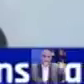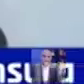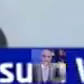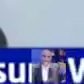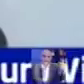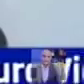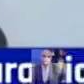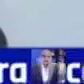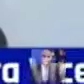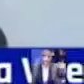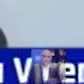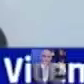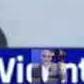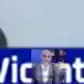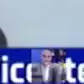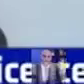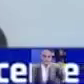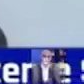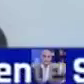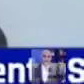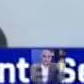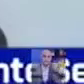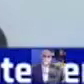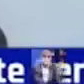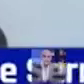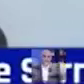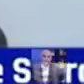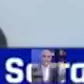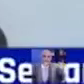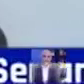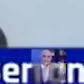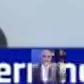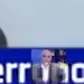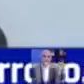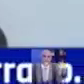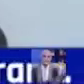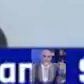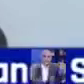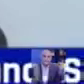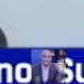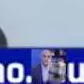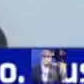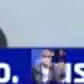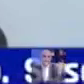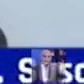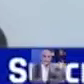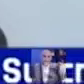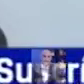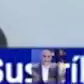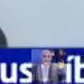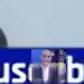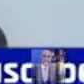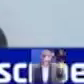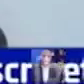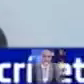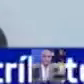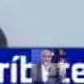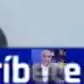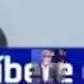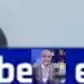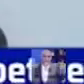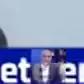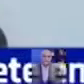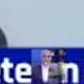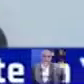estas plataformas que tú encabezas, querido Vicente Serrano. Y bueno, pues aquí nosotros estaremos acompañando